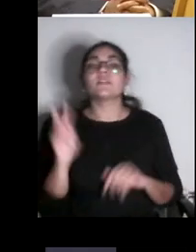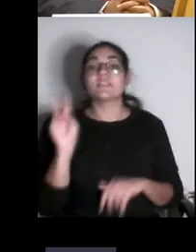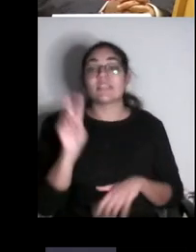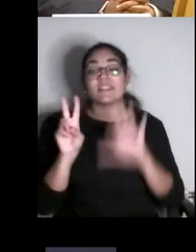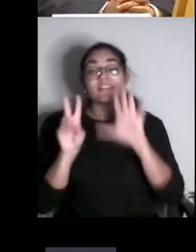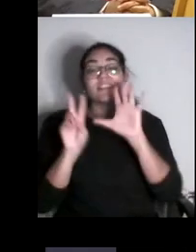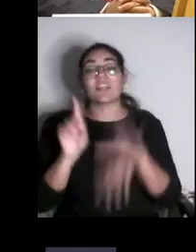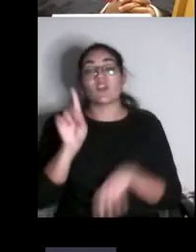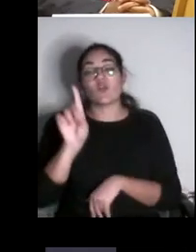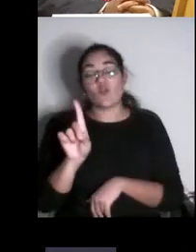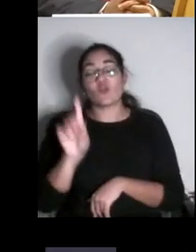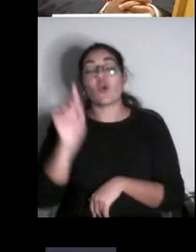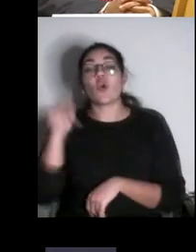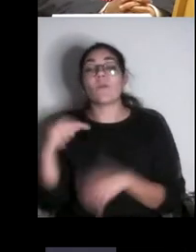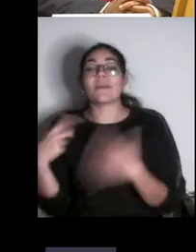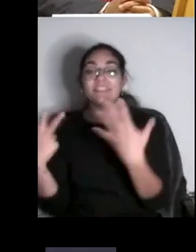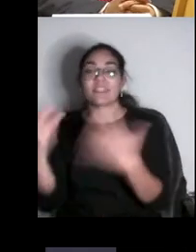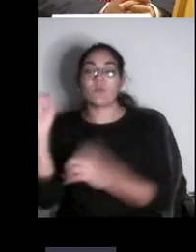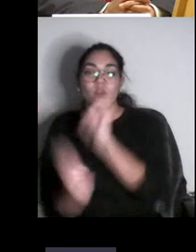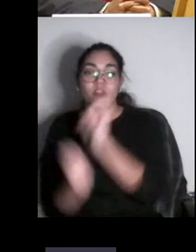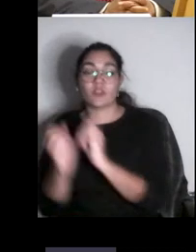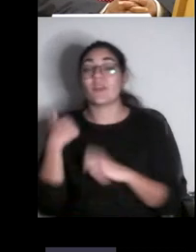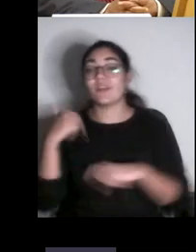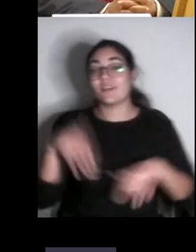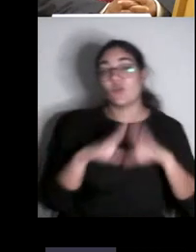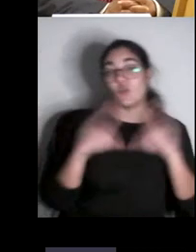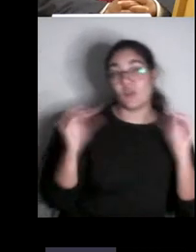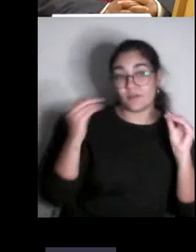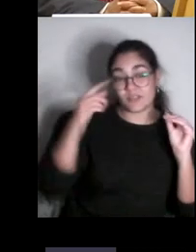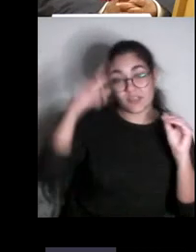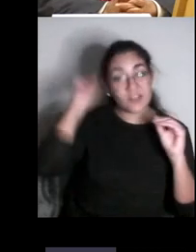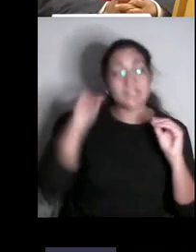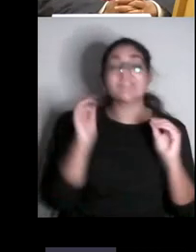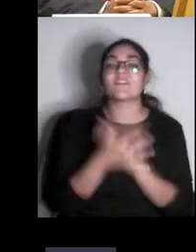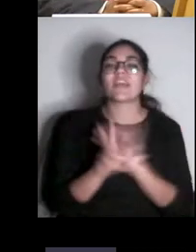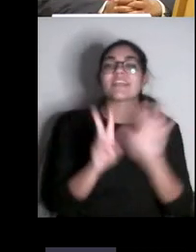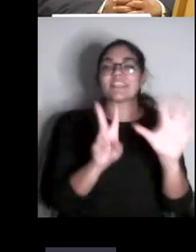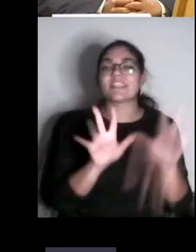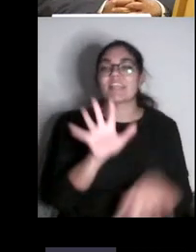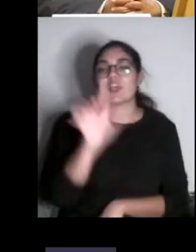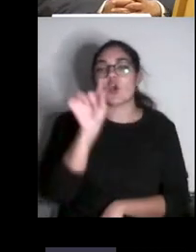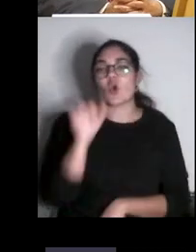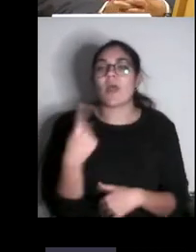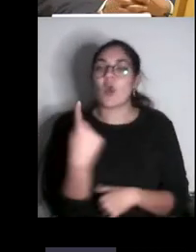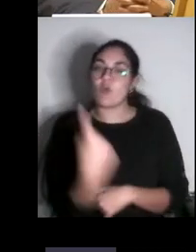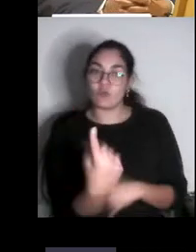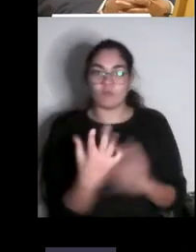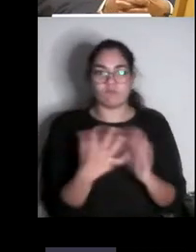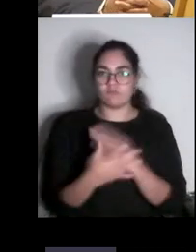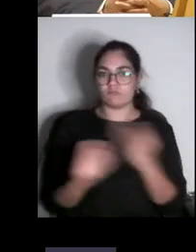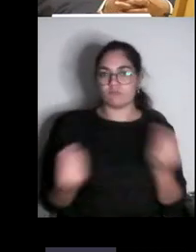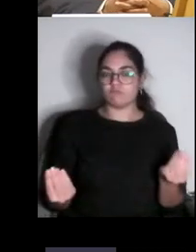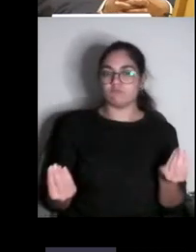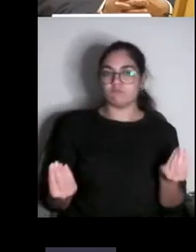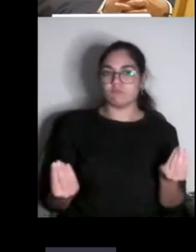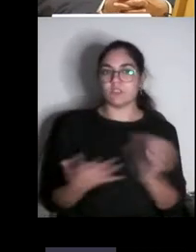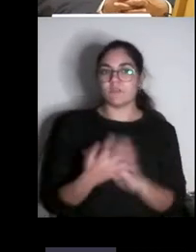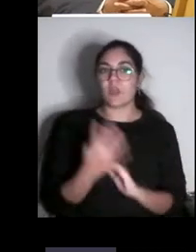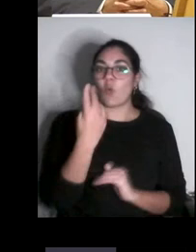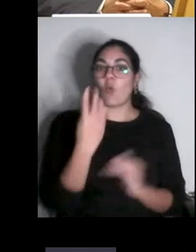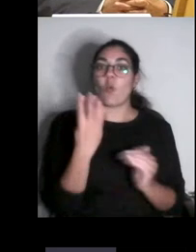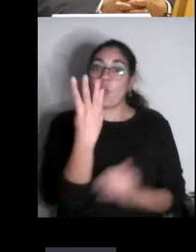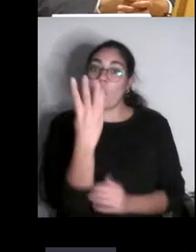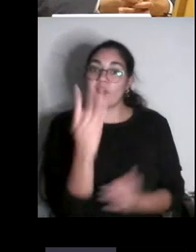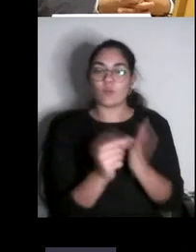71,7%. En el caso de la Universidad de Juan Carlos es el 75,1%. Por lo tanto, bueno, pues 4,5 puntos más